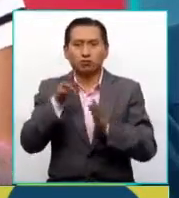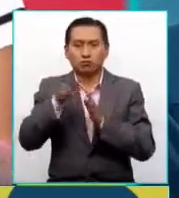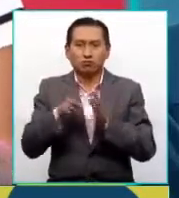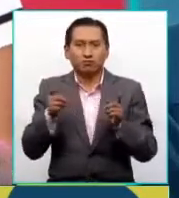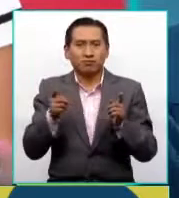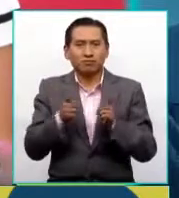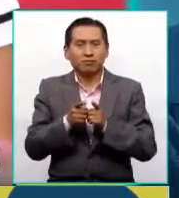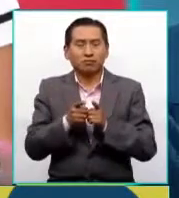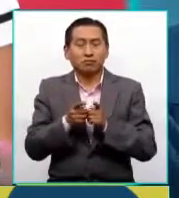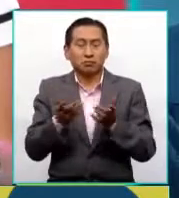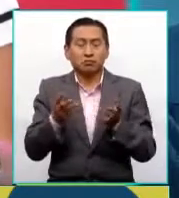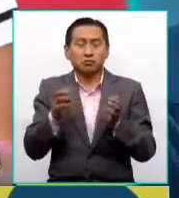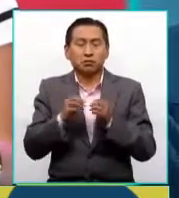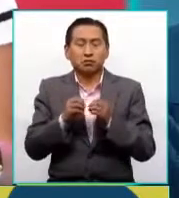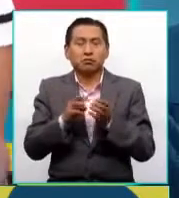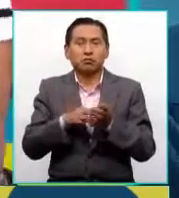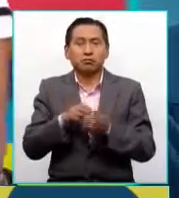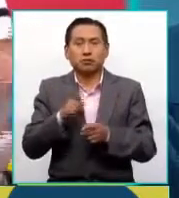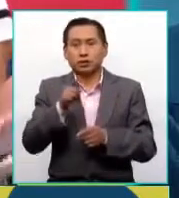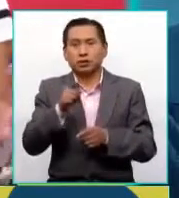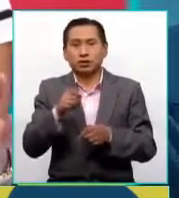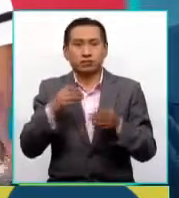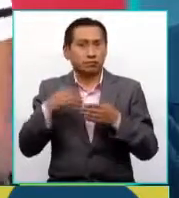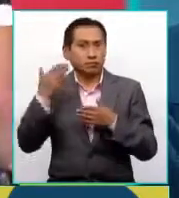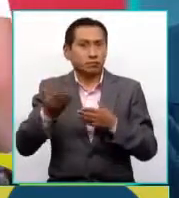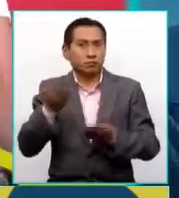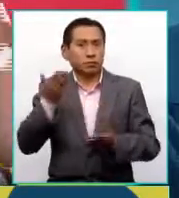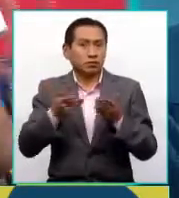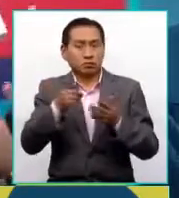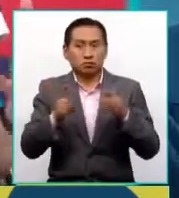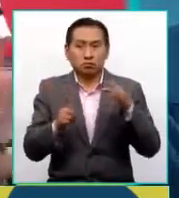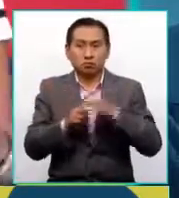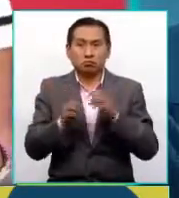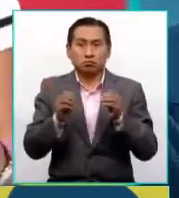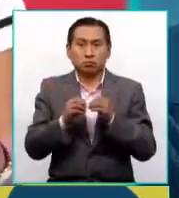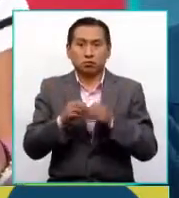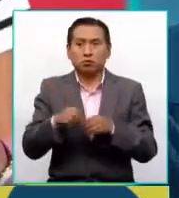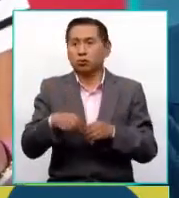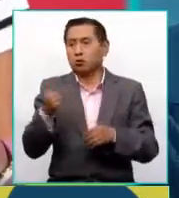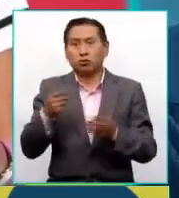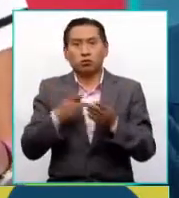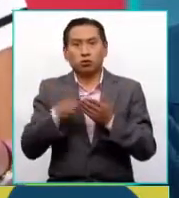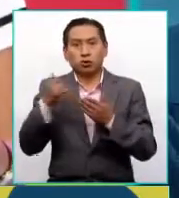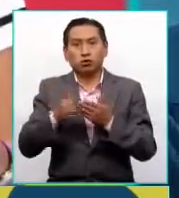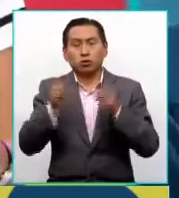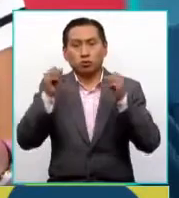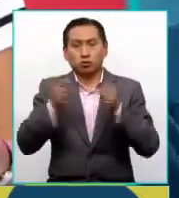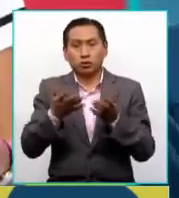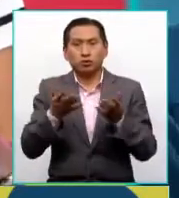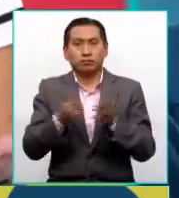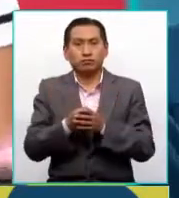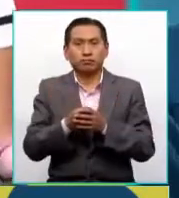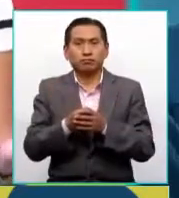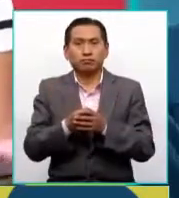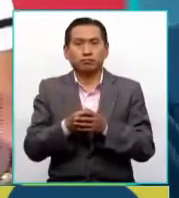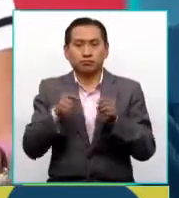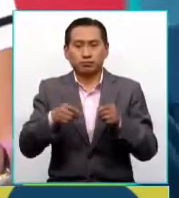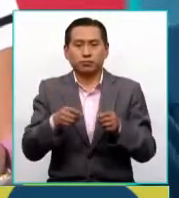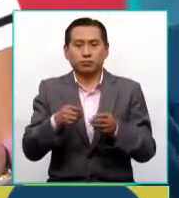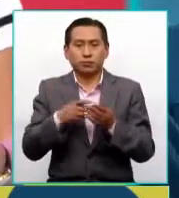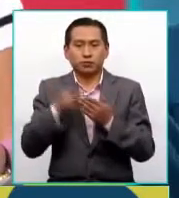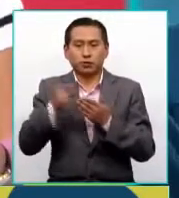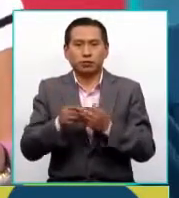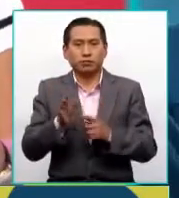documentales, y por supuesto a ti, para que en otras ocasiones, cuando aparezcan los siguientes proyectos, puedas directamente estar presente acá en